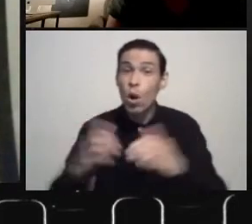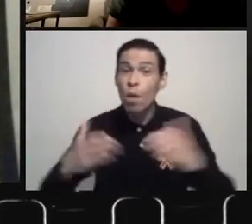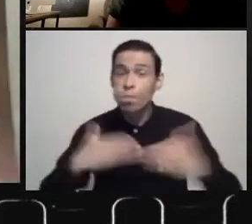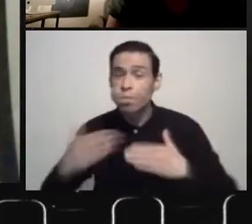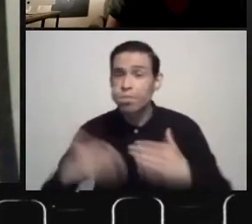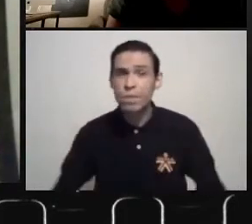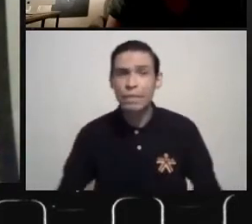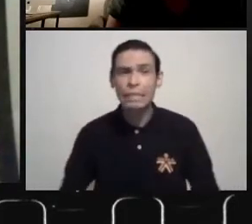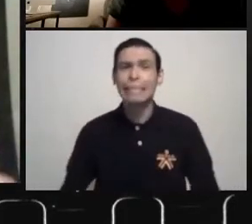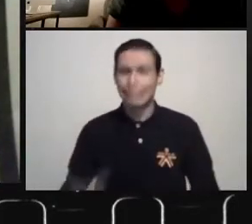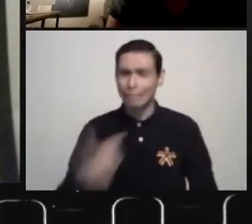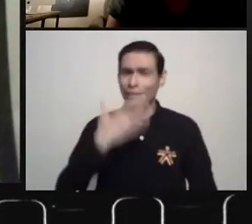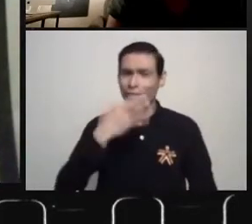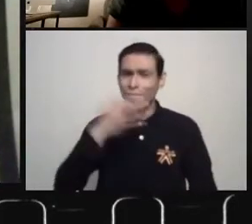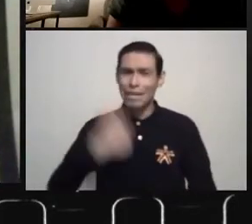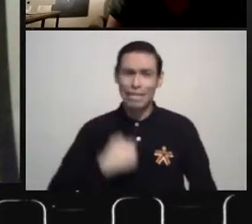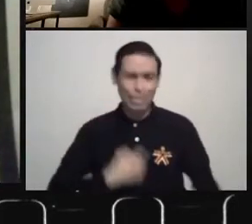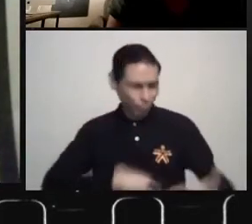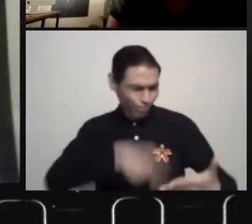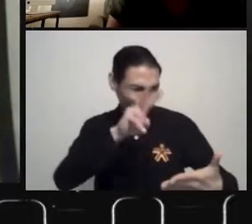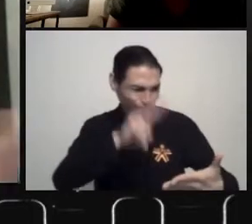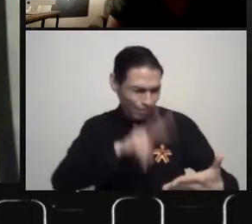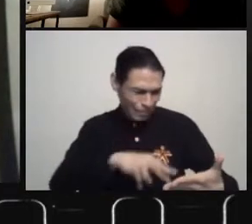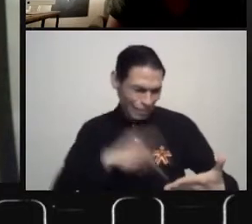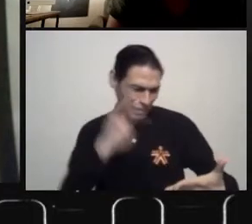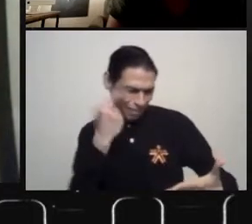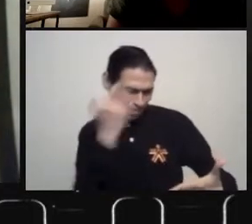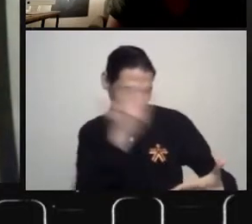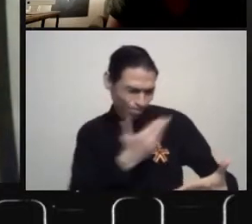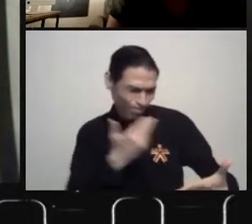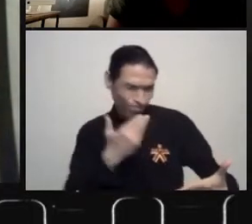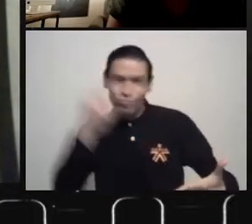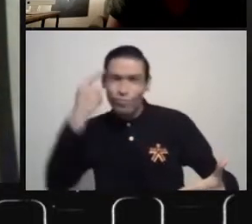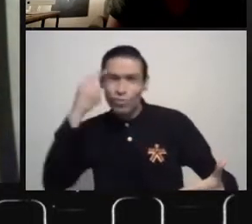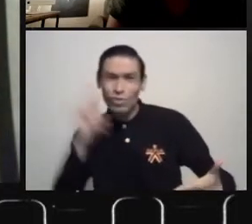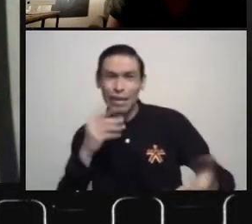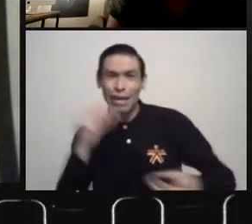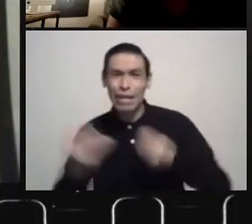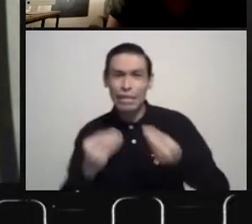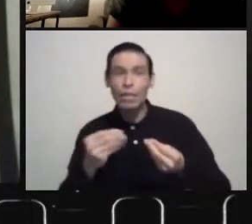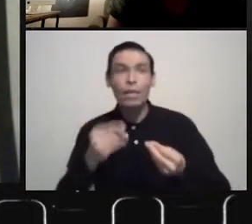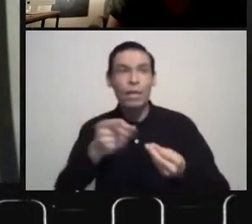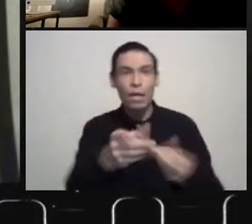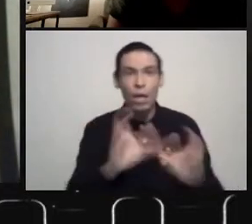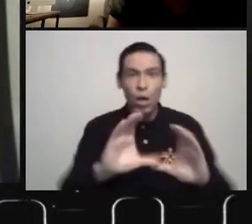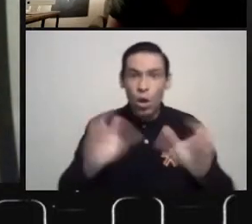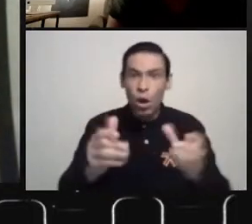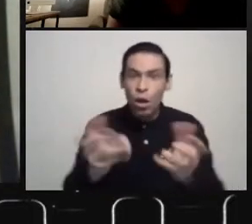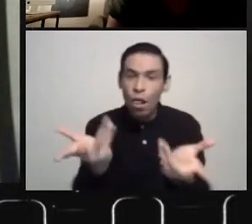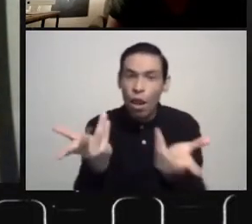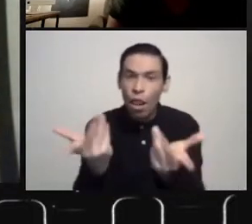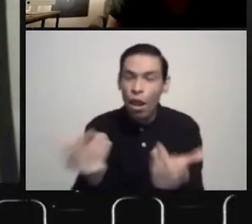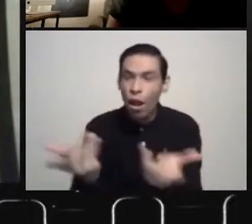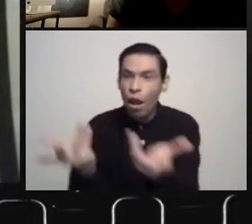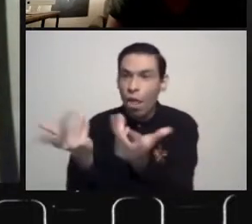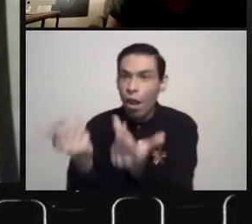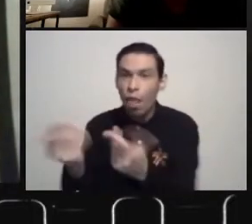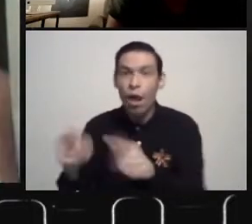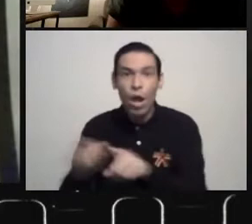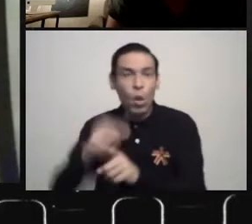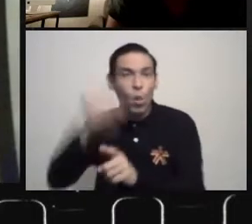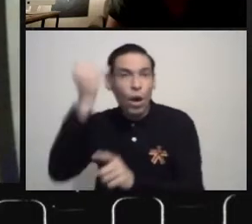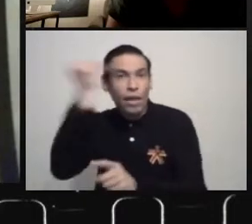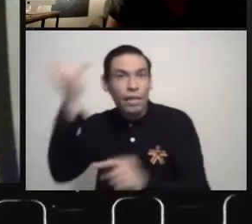la releí, la estudié, no sé qué hacer, y salen unas ideas interesantes. Y uno escucha a su equipo, ese gesto,